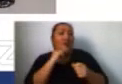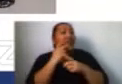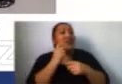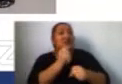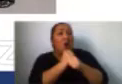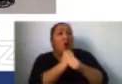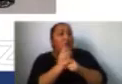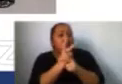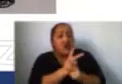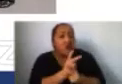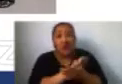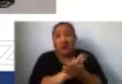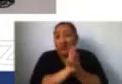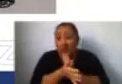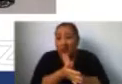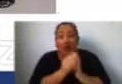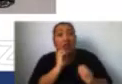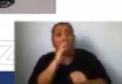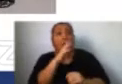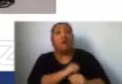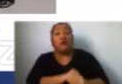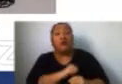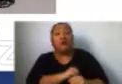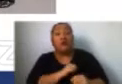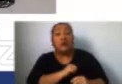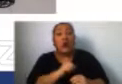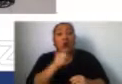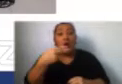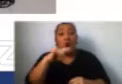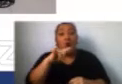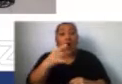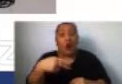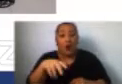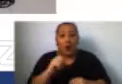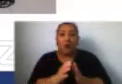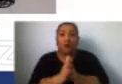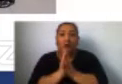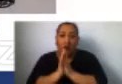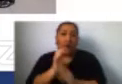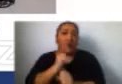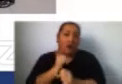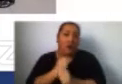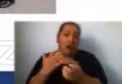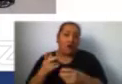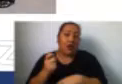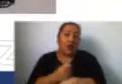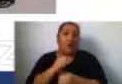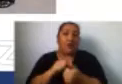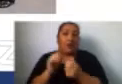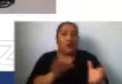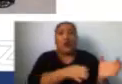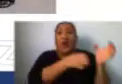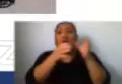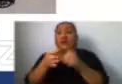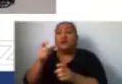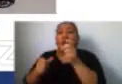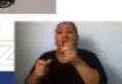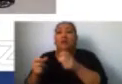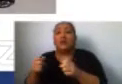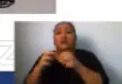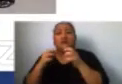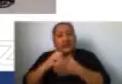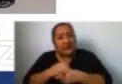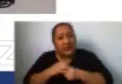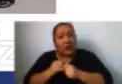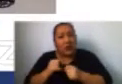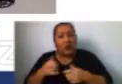ello, se le recomendó a la Municipalidad Provincial de Huánuco implemente acciones para asegurar el traslado seguro de la población.